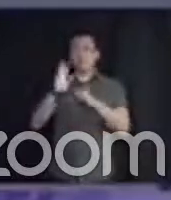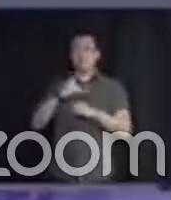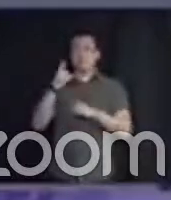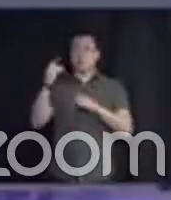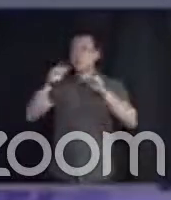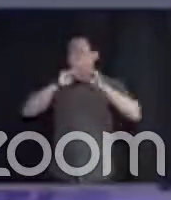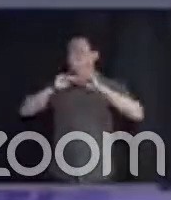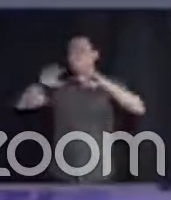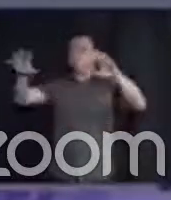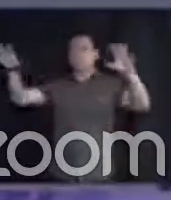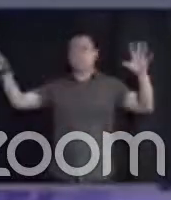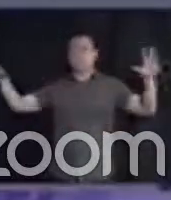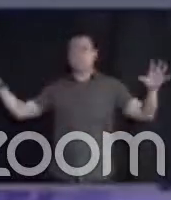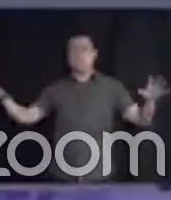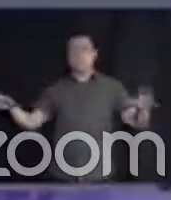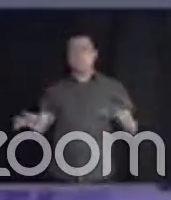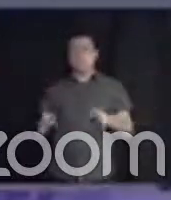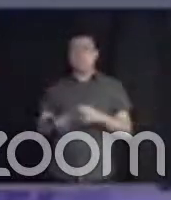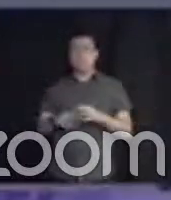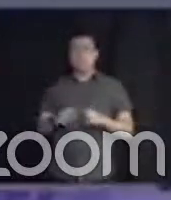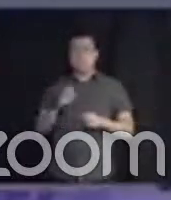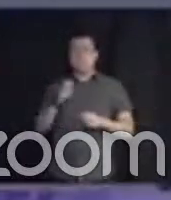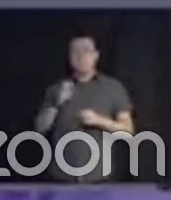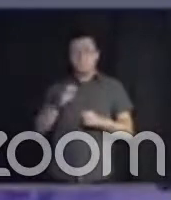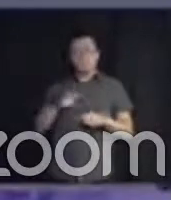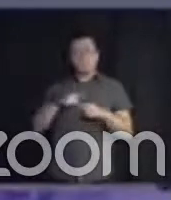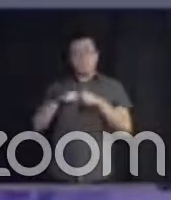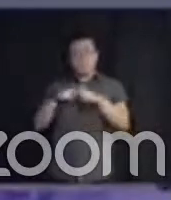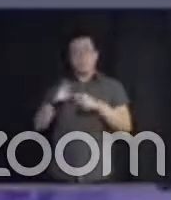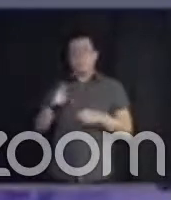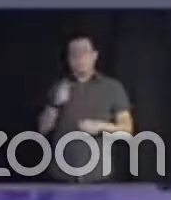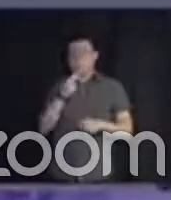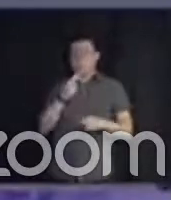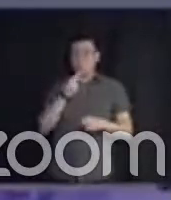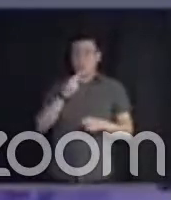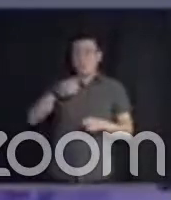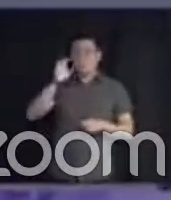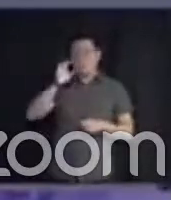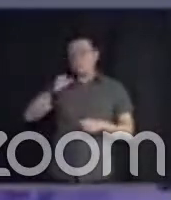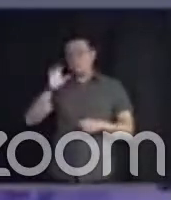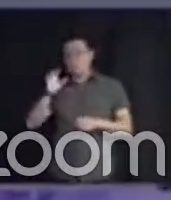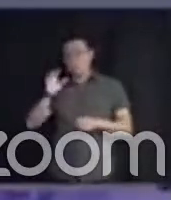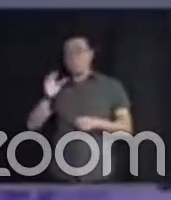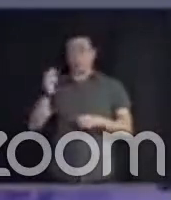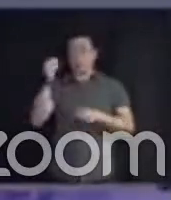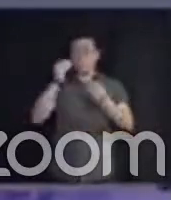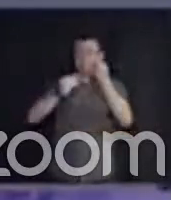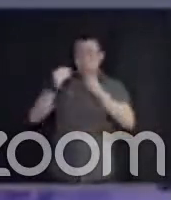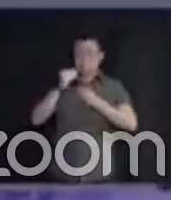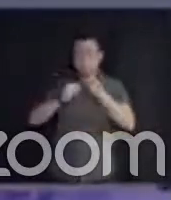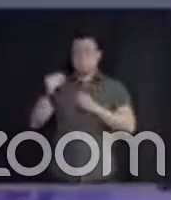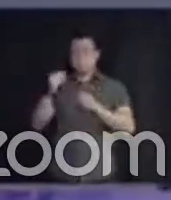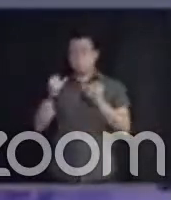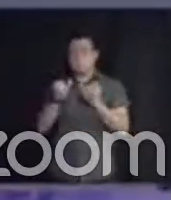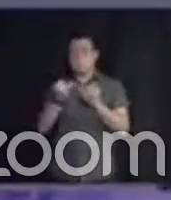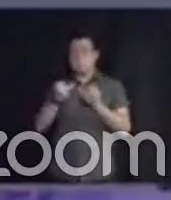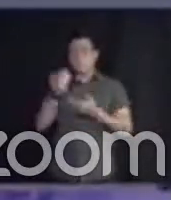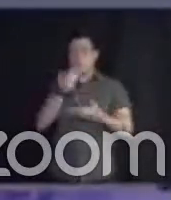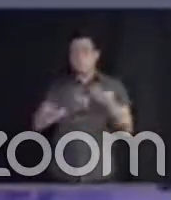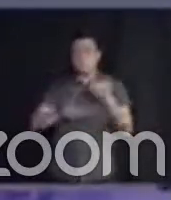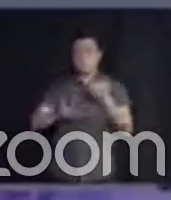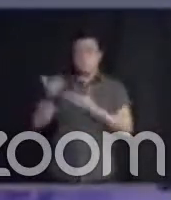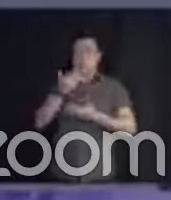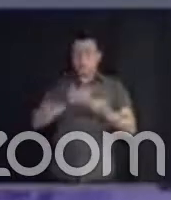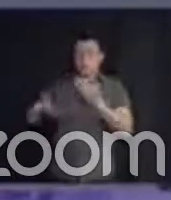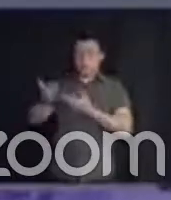el alcance en redes sociales es ilimitado. Bueno, sigan usando y compartiendo ese